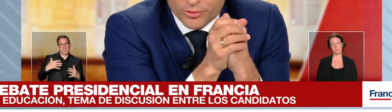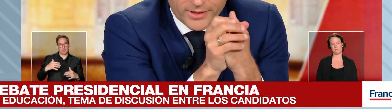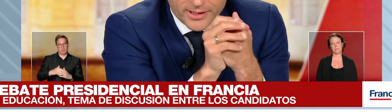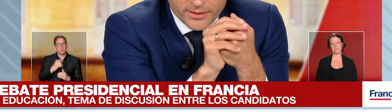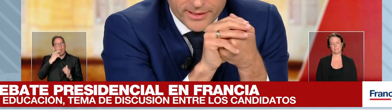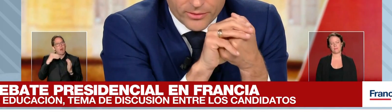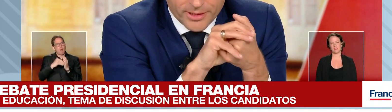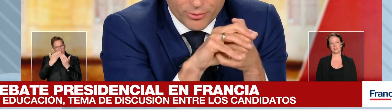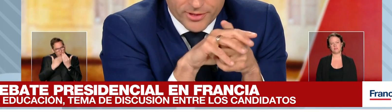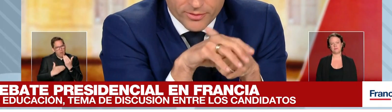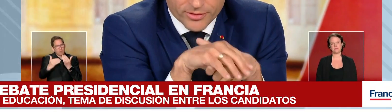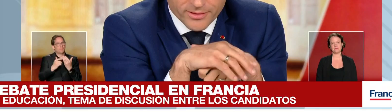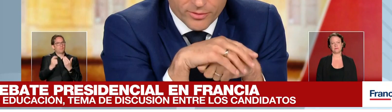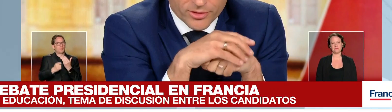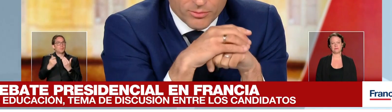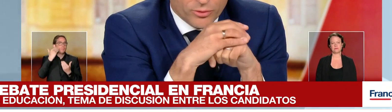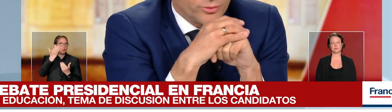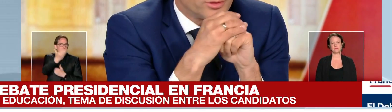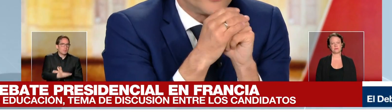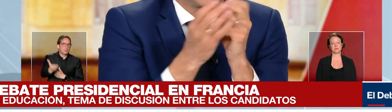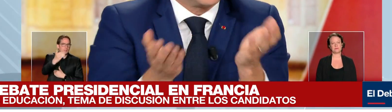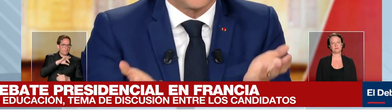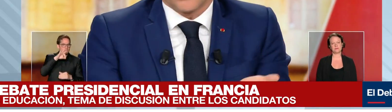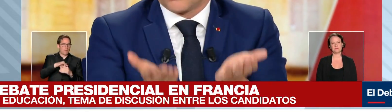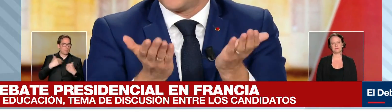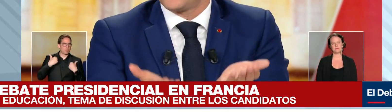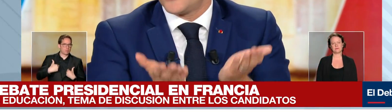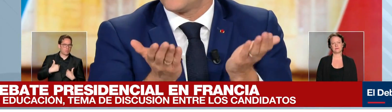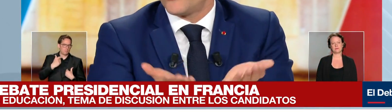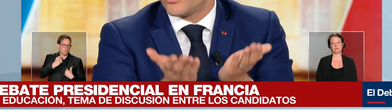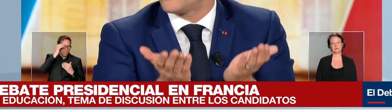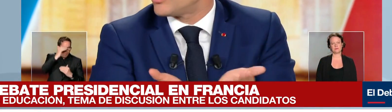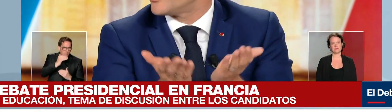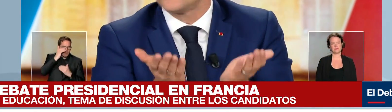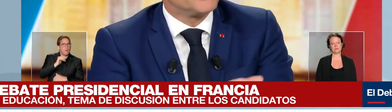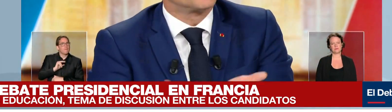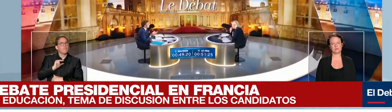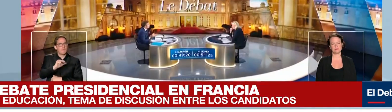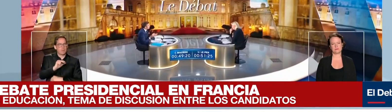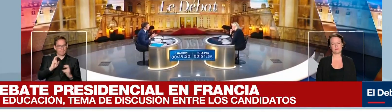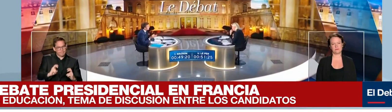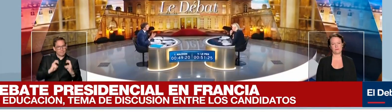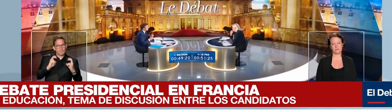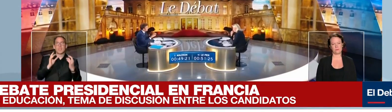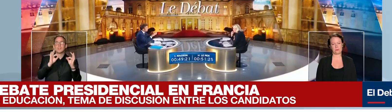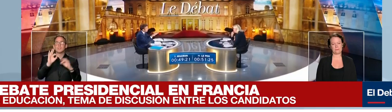quiero continuarla desde el principio si los franceses confían en mí. Lo que significa que es